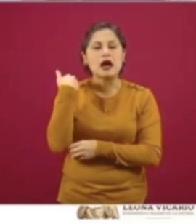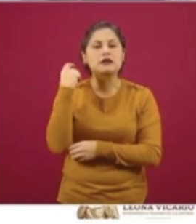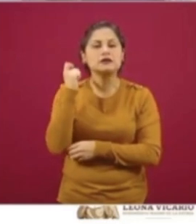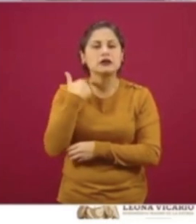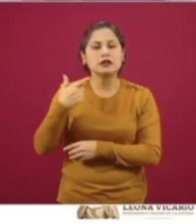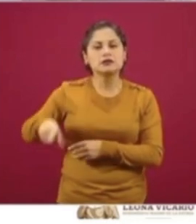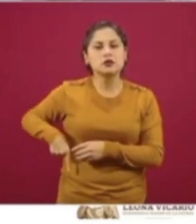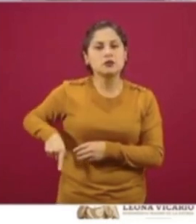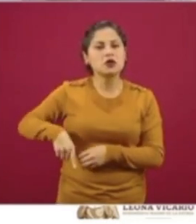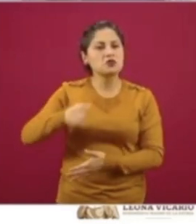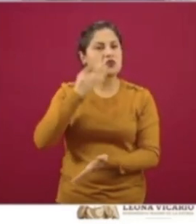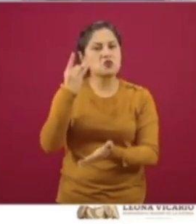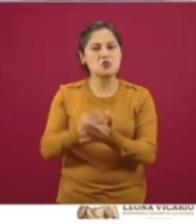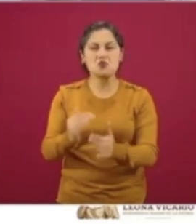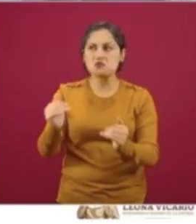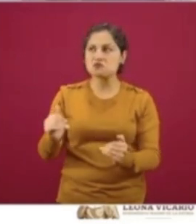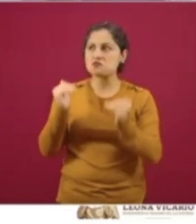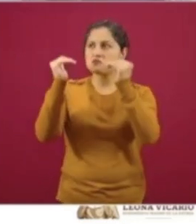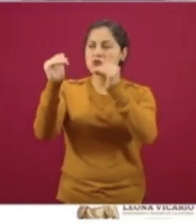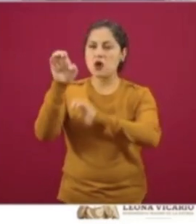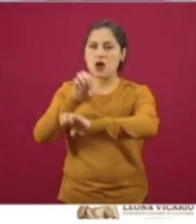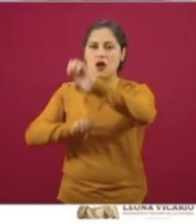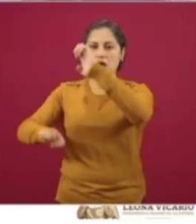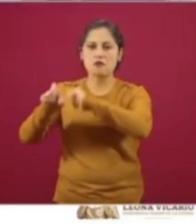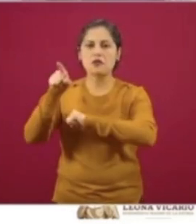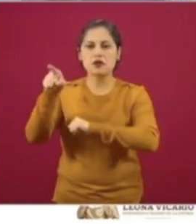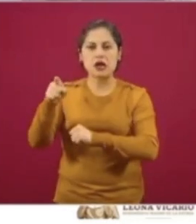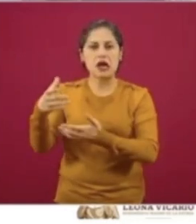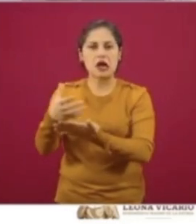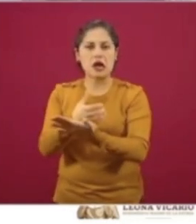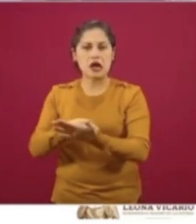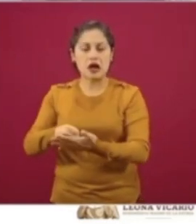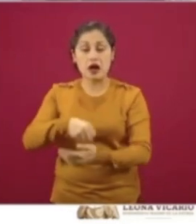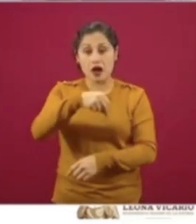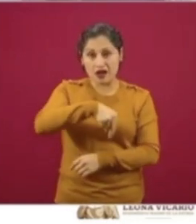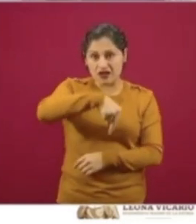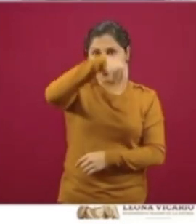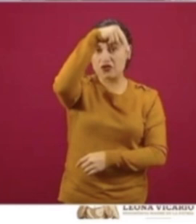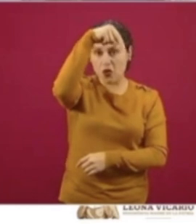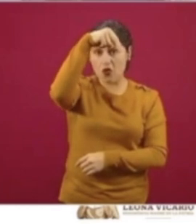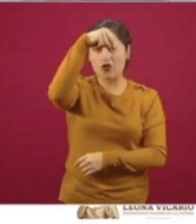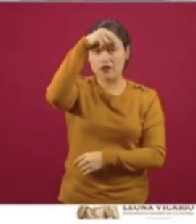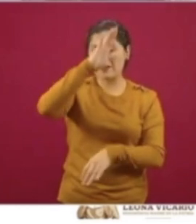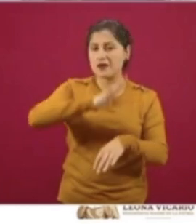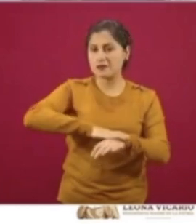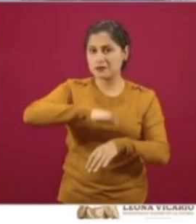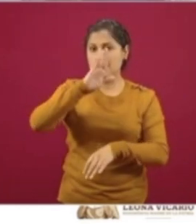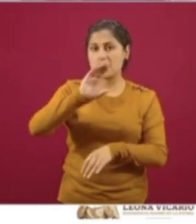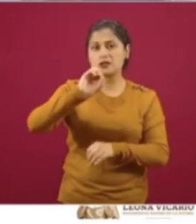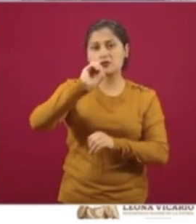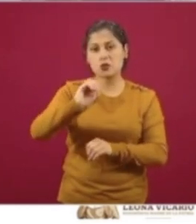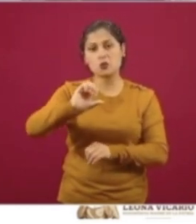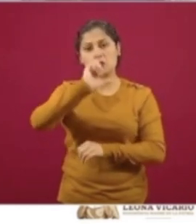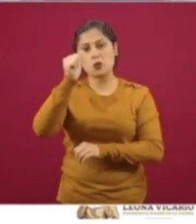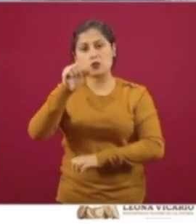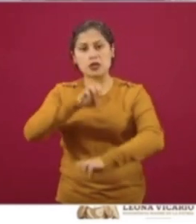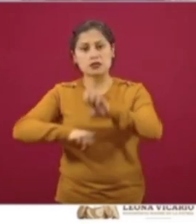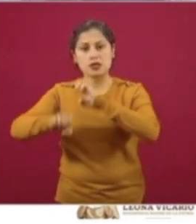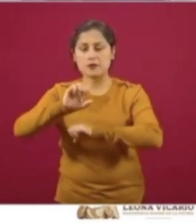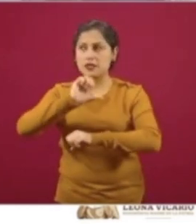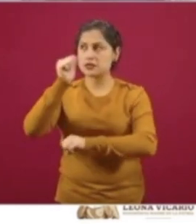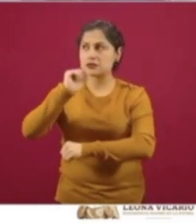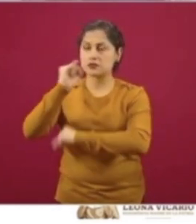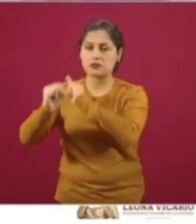mayoría iban a los grandes agricultores de riego del norte y a las grandes transnacionales se redujo por